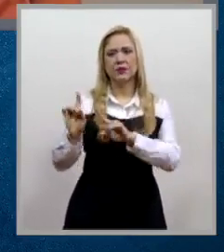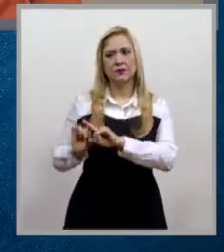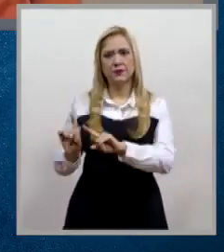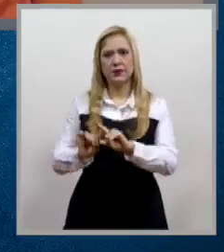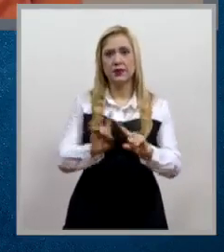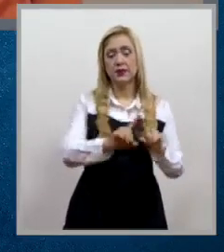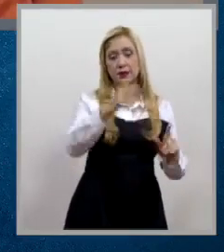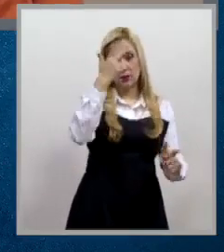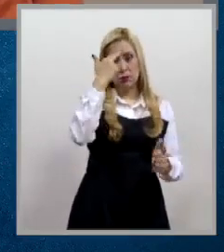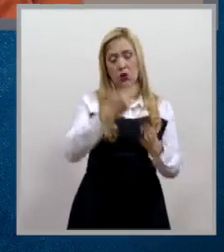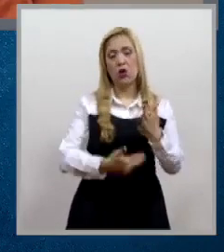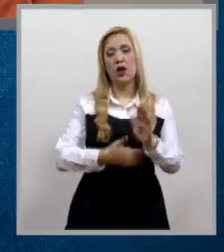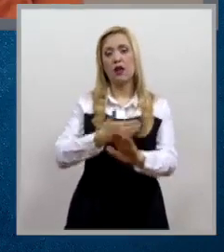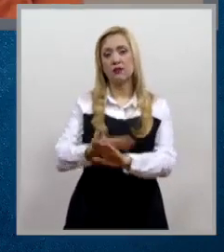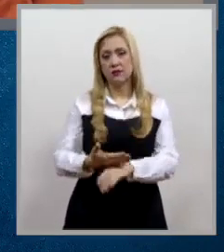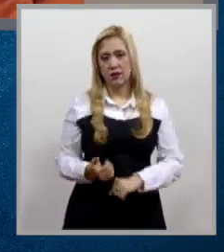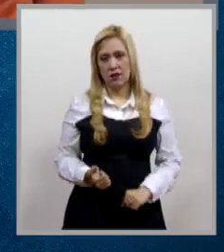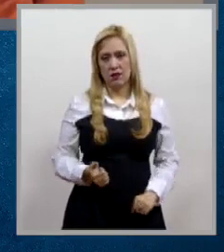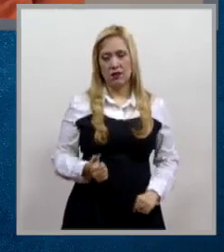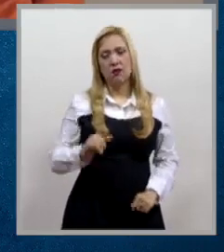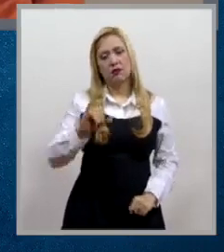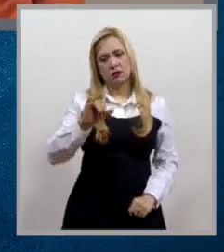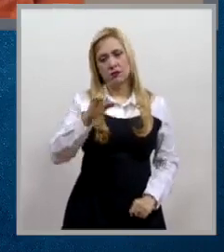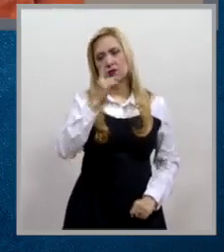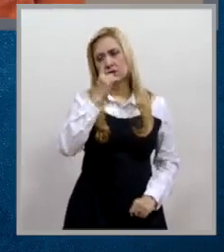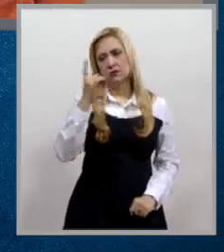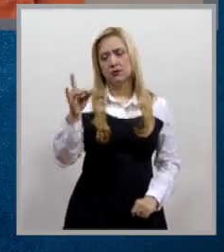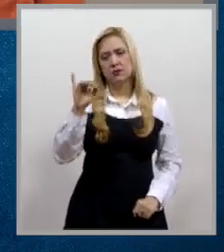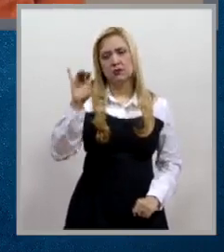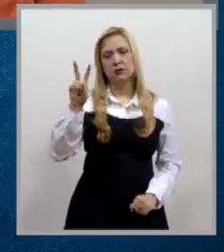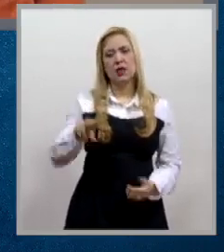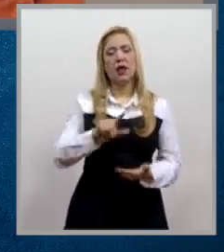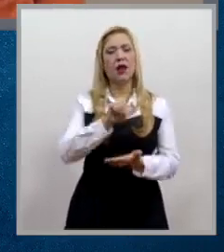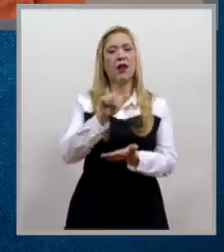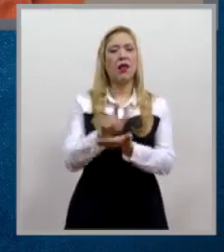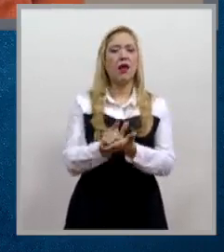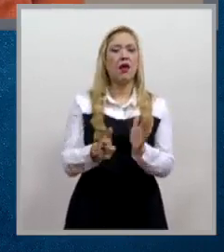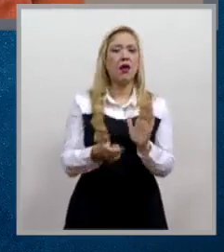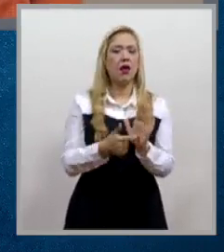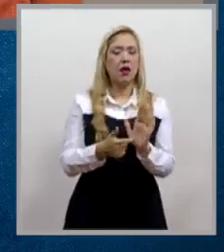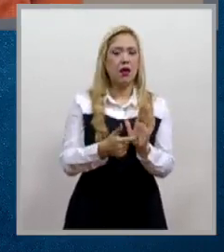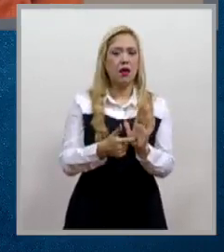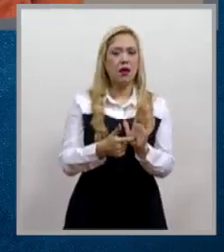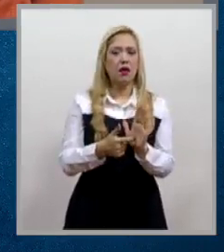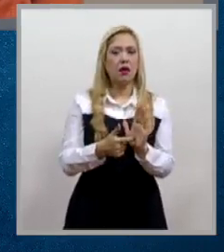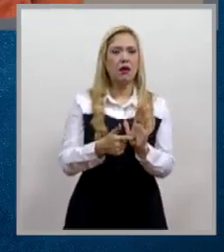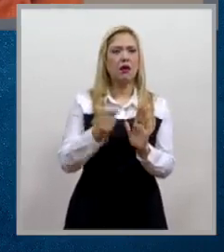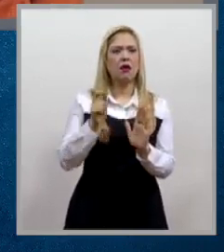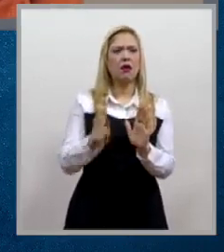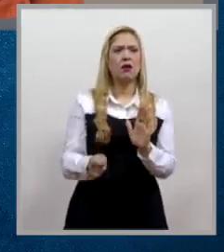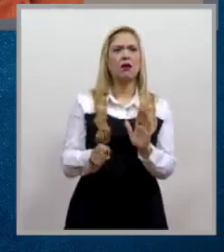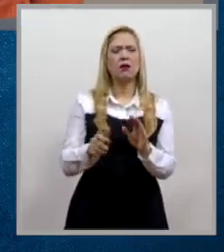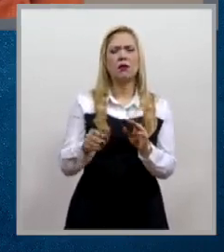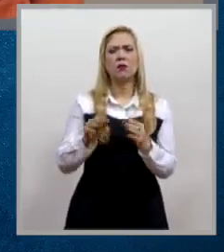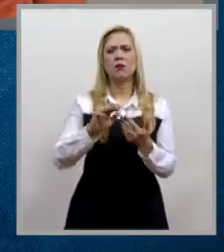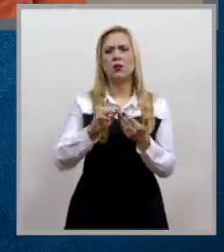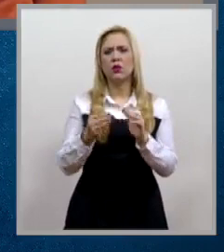de la violencia, porque como bien dice la ley de acceso, motivo por el cual también